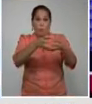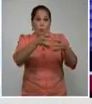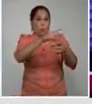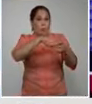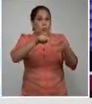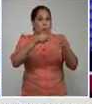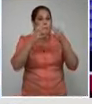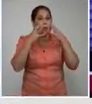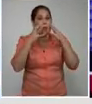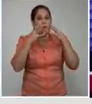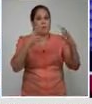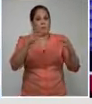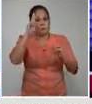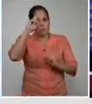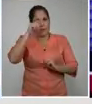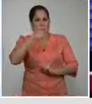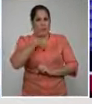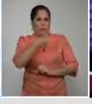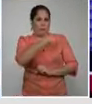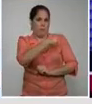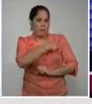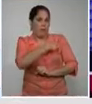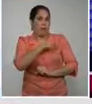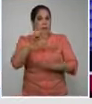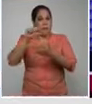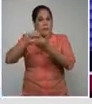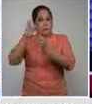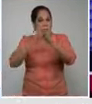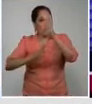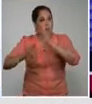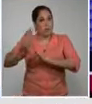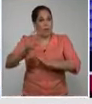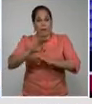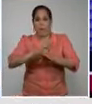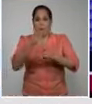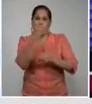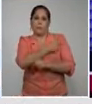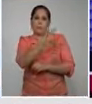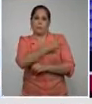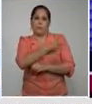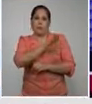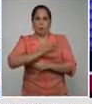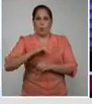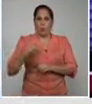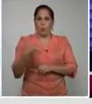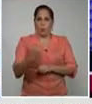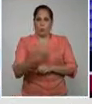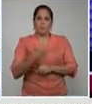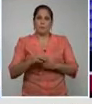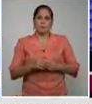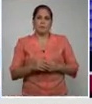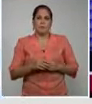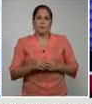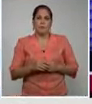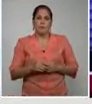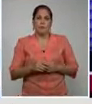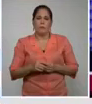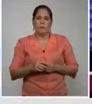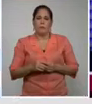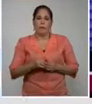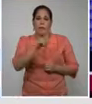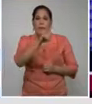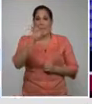importante del personal de salud y de los centros de la biotecnología cubana ya administrándose la vacuna. Y cuando te hablo de eventos adversos, te hablo de eventos adversos de más de